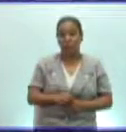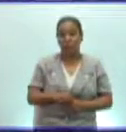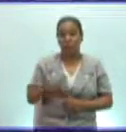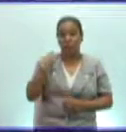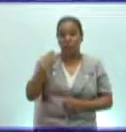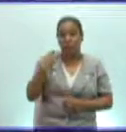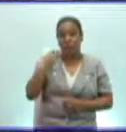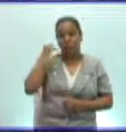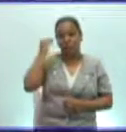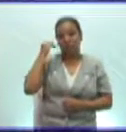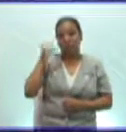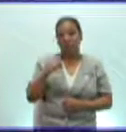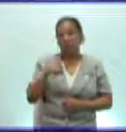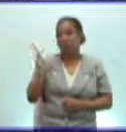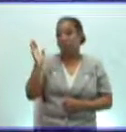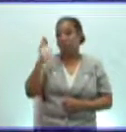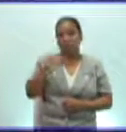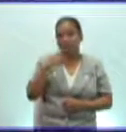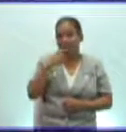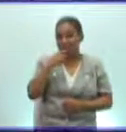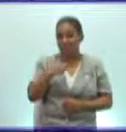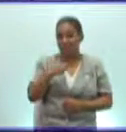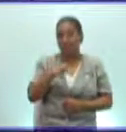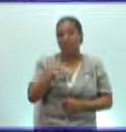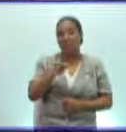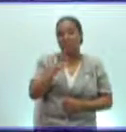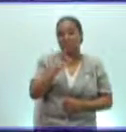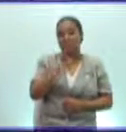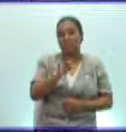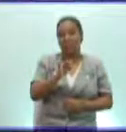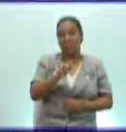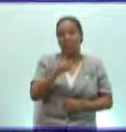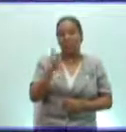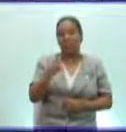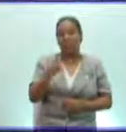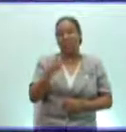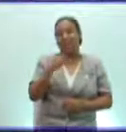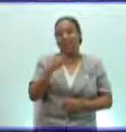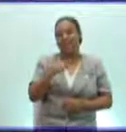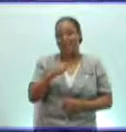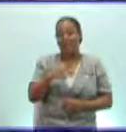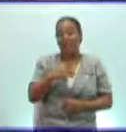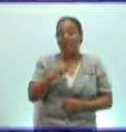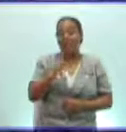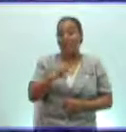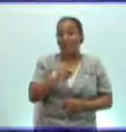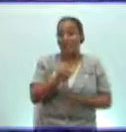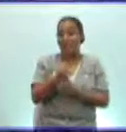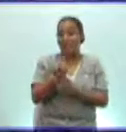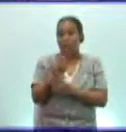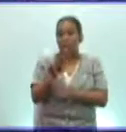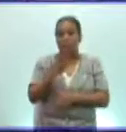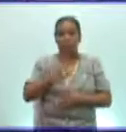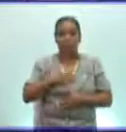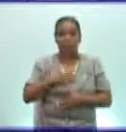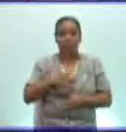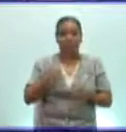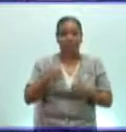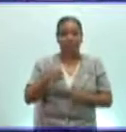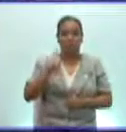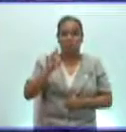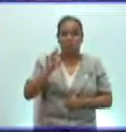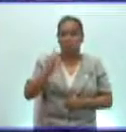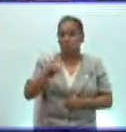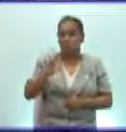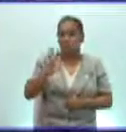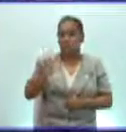0 ácido. Bueno, las plantas prosperan bien, prácticamente el 95% de ellas, bien